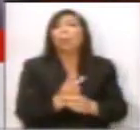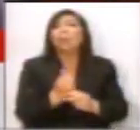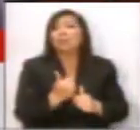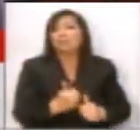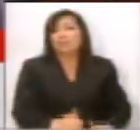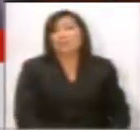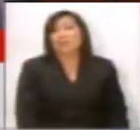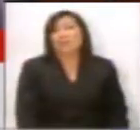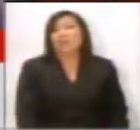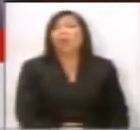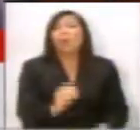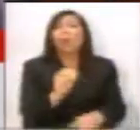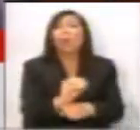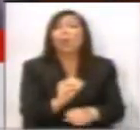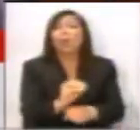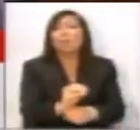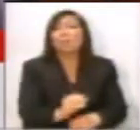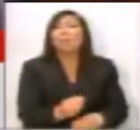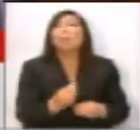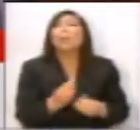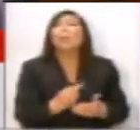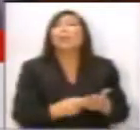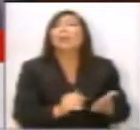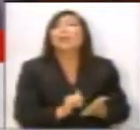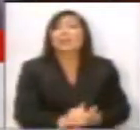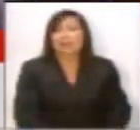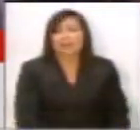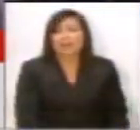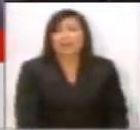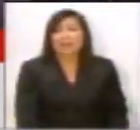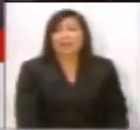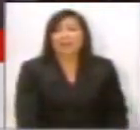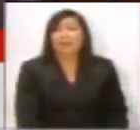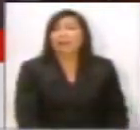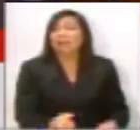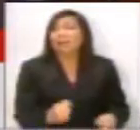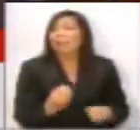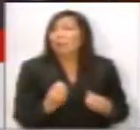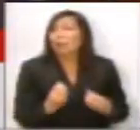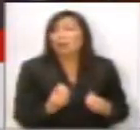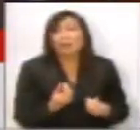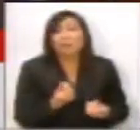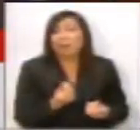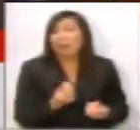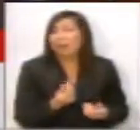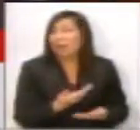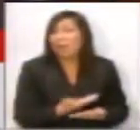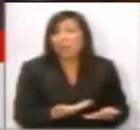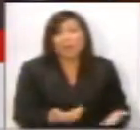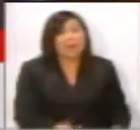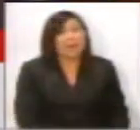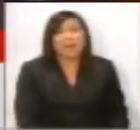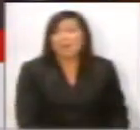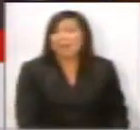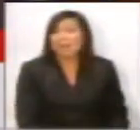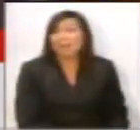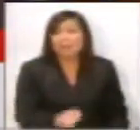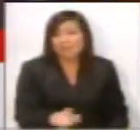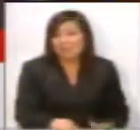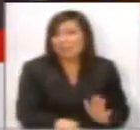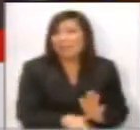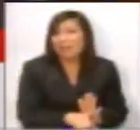bien, que los alimenten. ¿Por qué? Porque esa gente está desesperada porque no tiene recursos económicos. Y esa